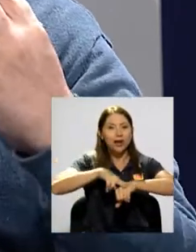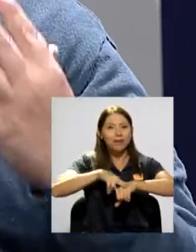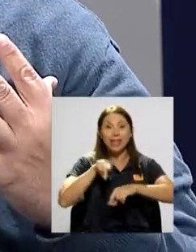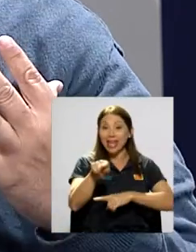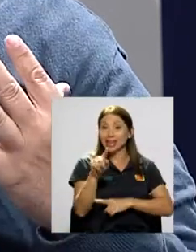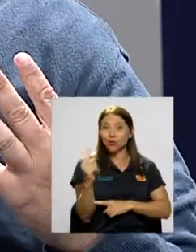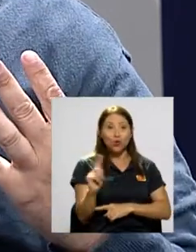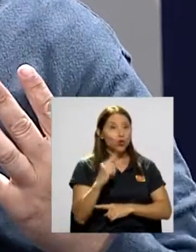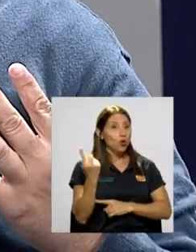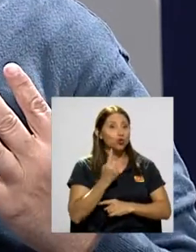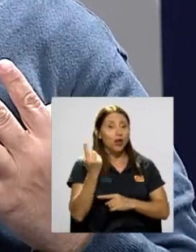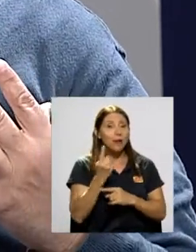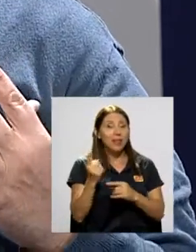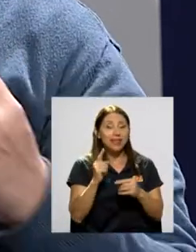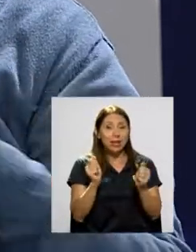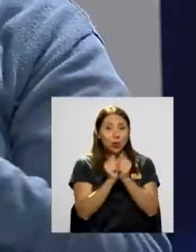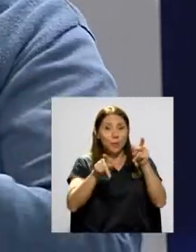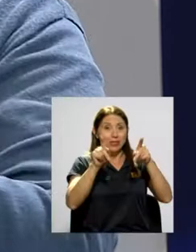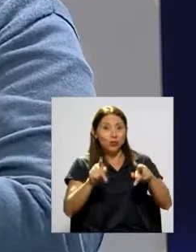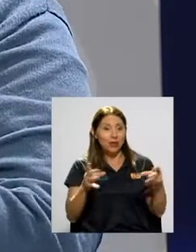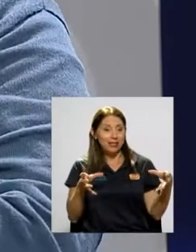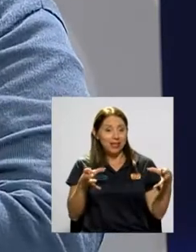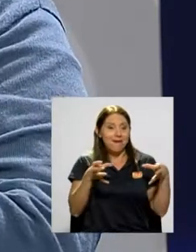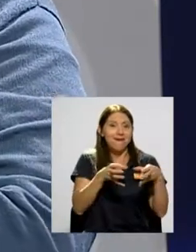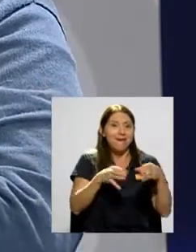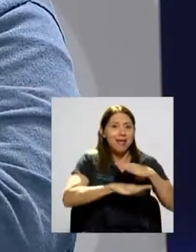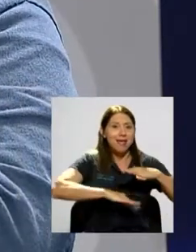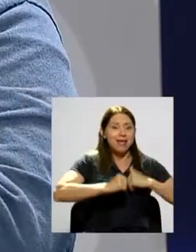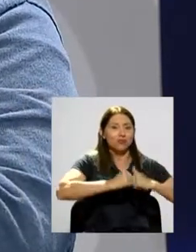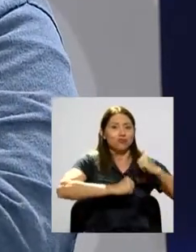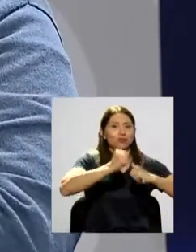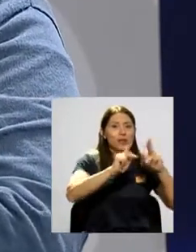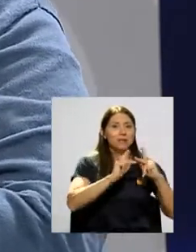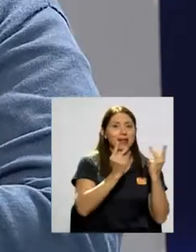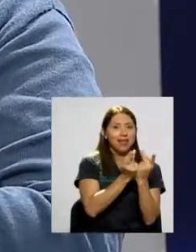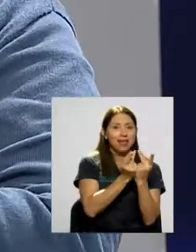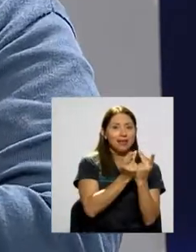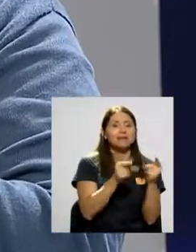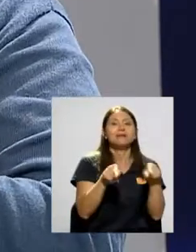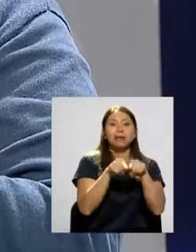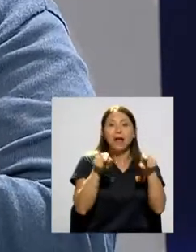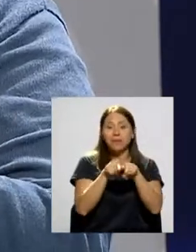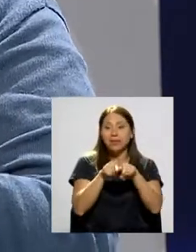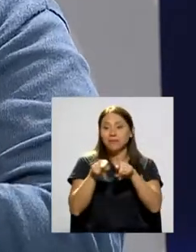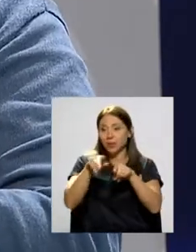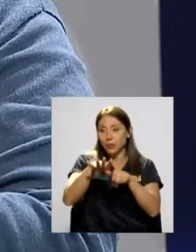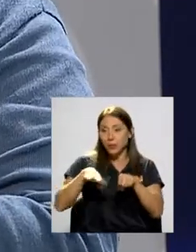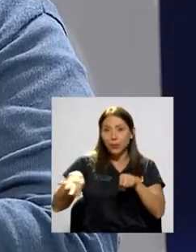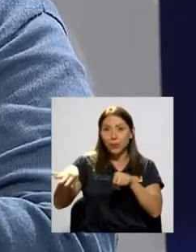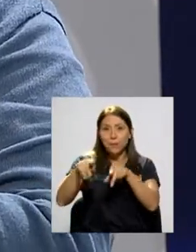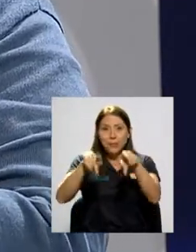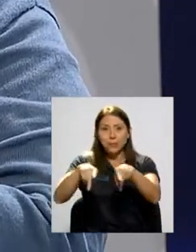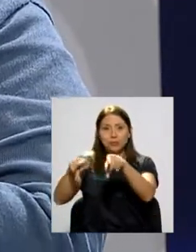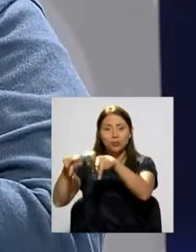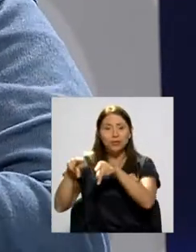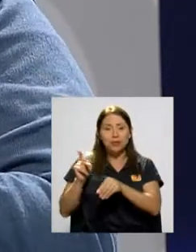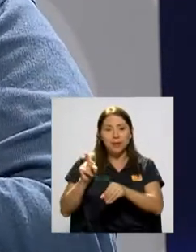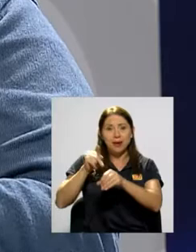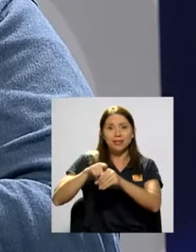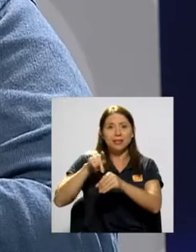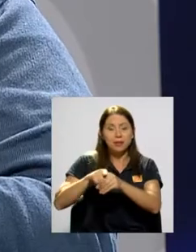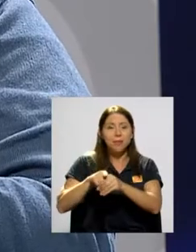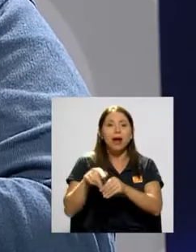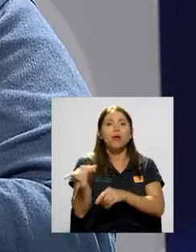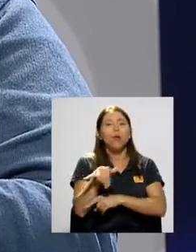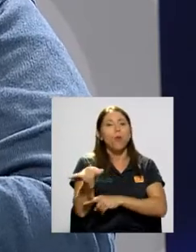de la conformación de las estructuras partidarias, sino también del lado de quienes participan, de la forma en la que participan